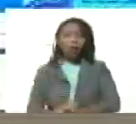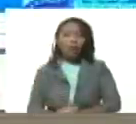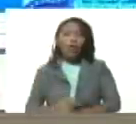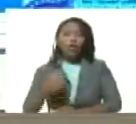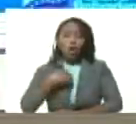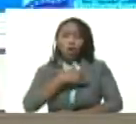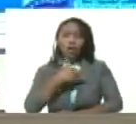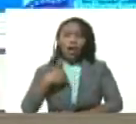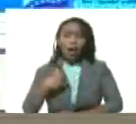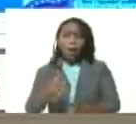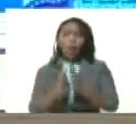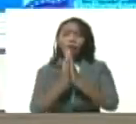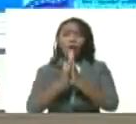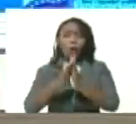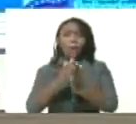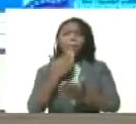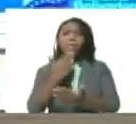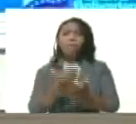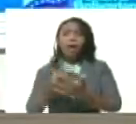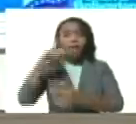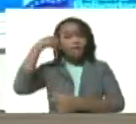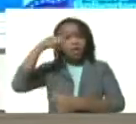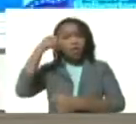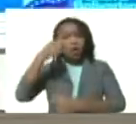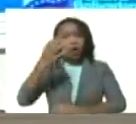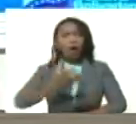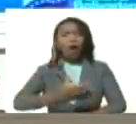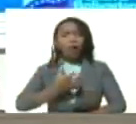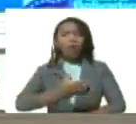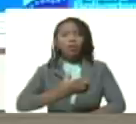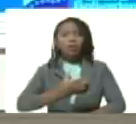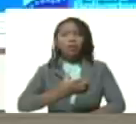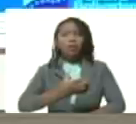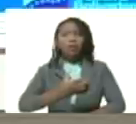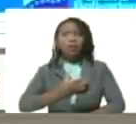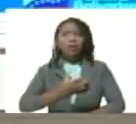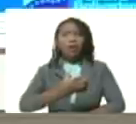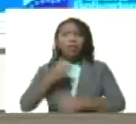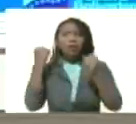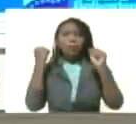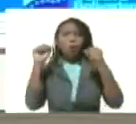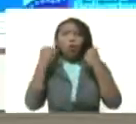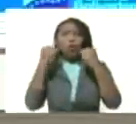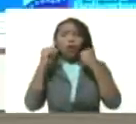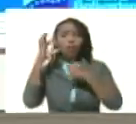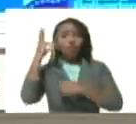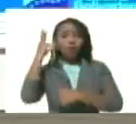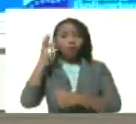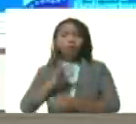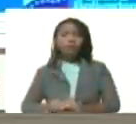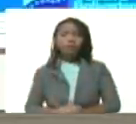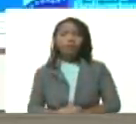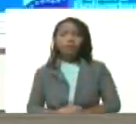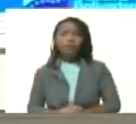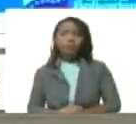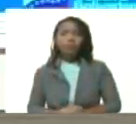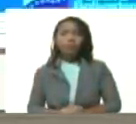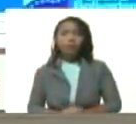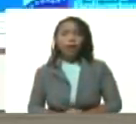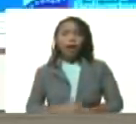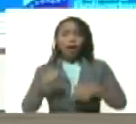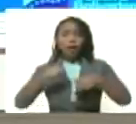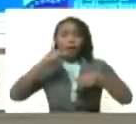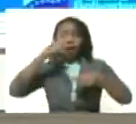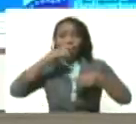por favor, pedir el video de la alcaldesa de Bogotá, Claudia López, en este